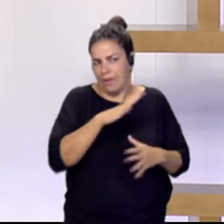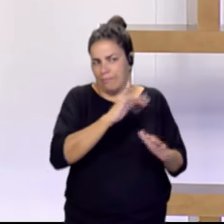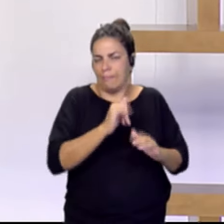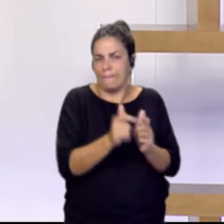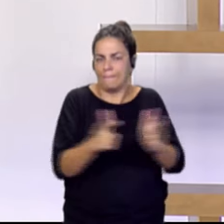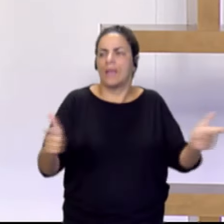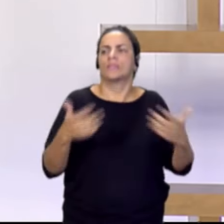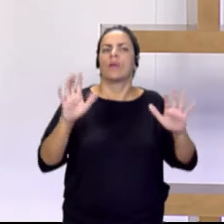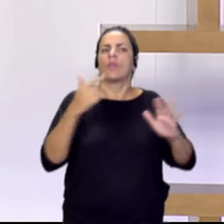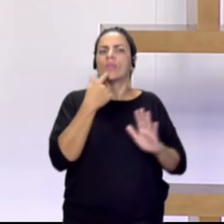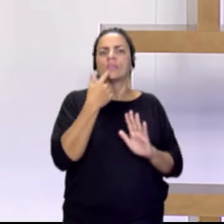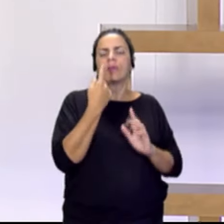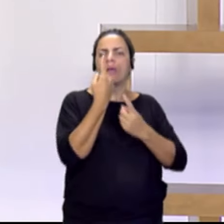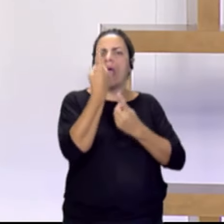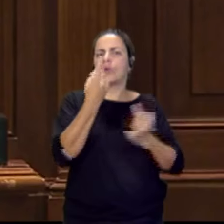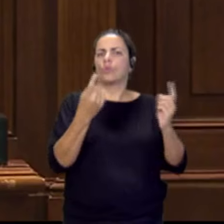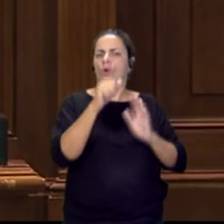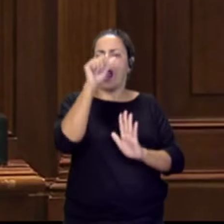algunos artículos.